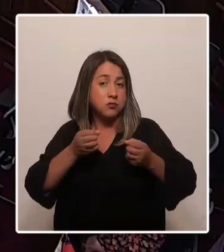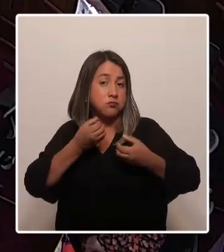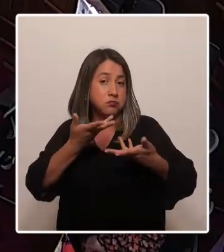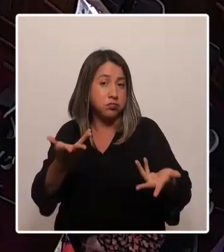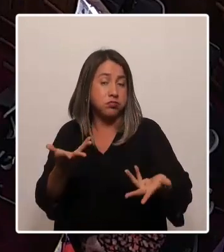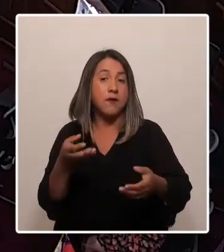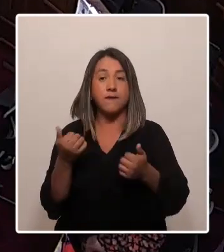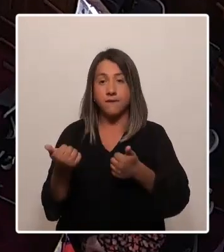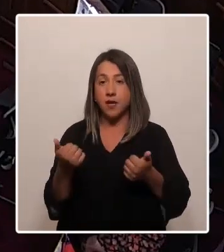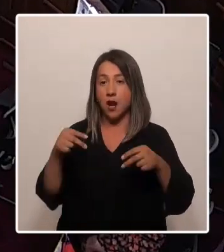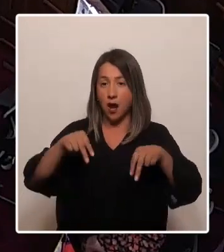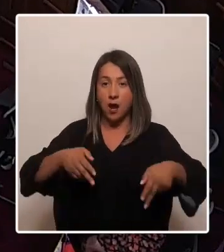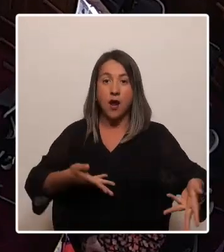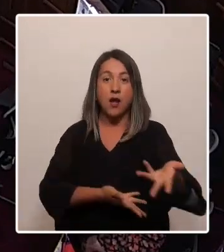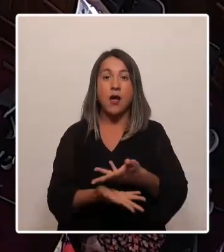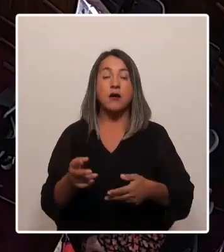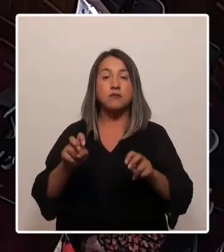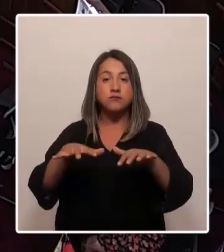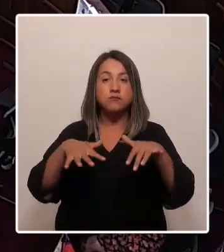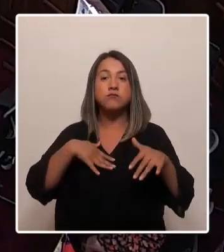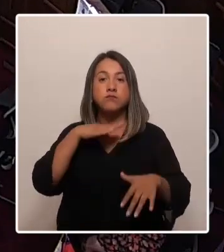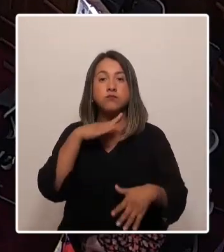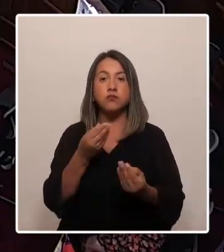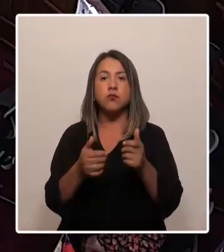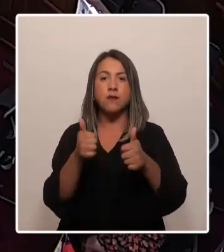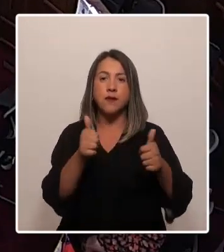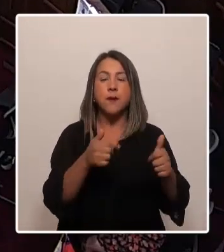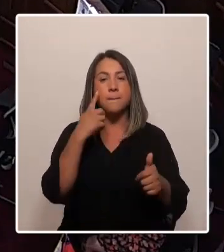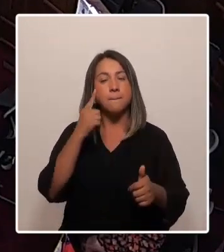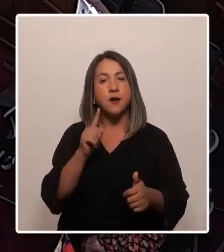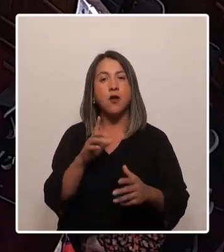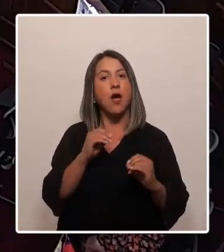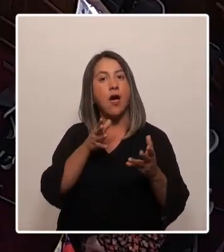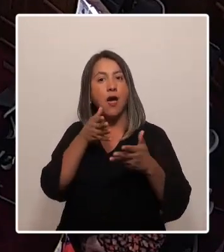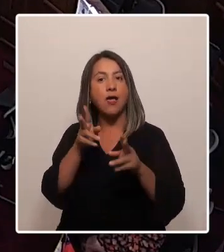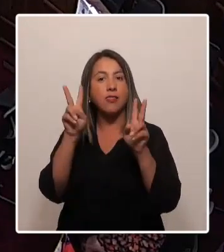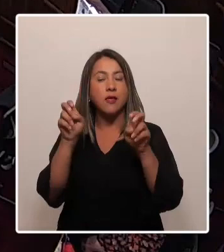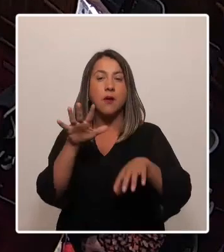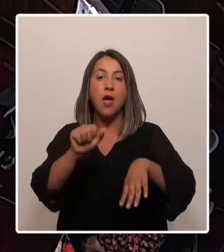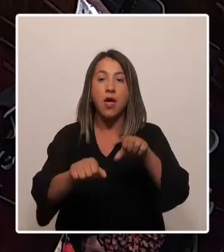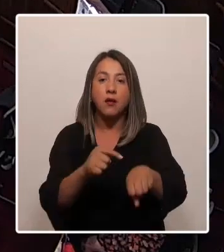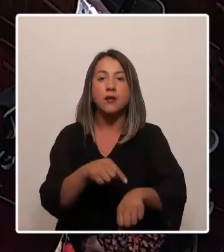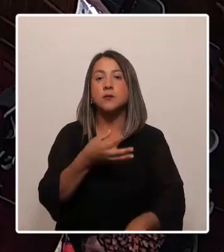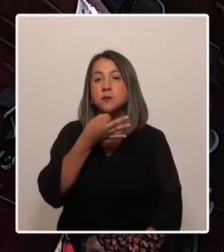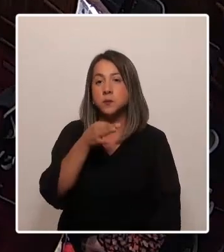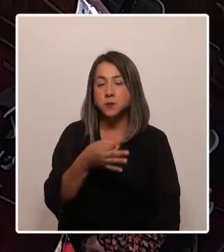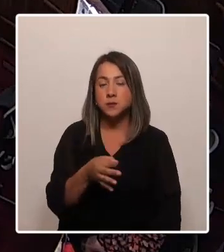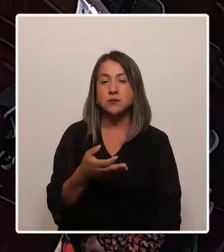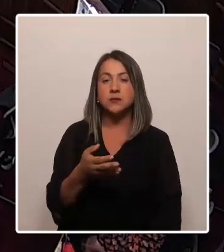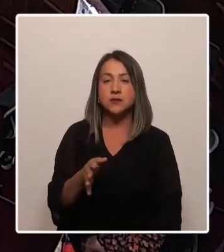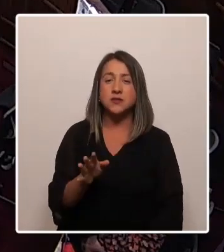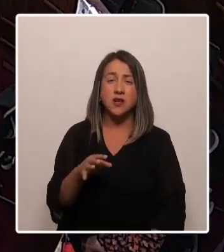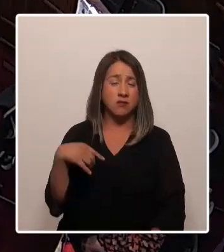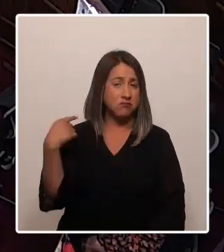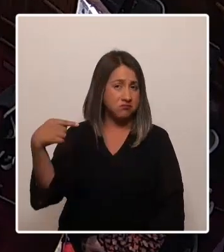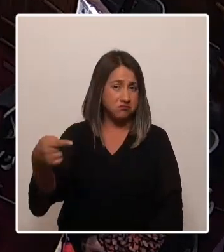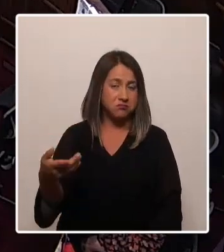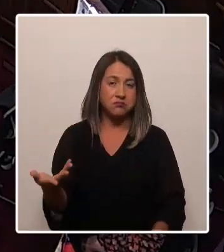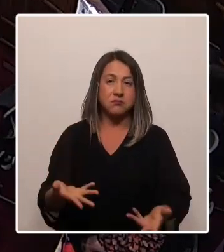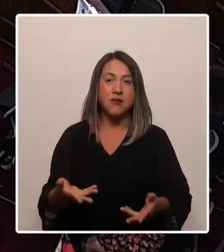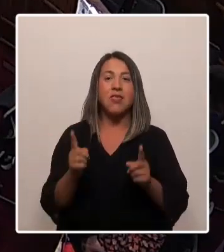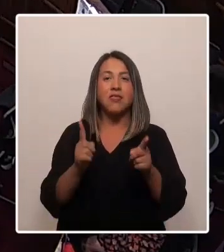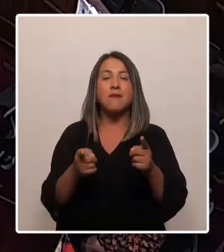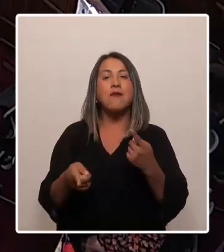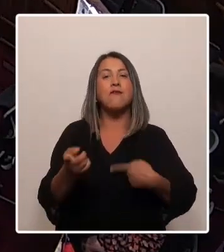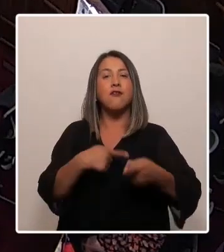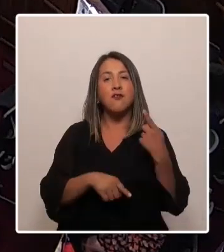podamos llenar el hemiciclo para que haya más gente, pero cuando vamos a referirnos y tomar la palabra, como ha sido la tónica de aquí hacia atrás, debemos volver a nuestros